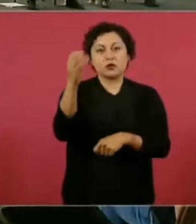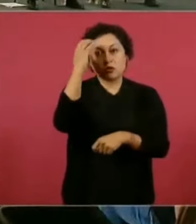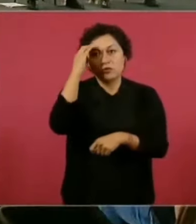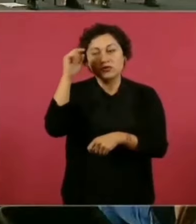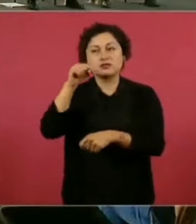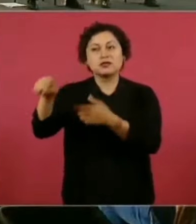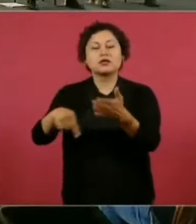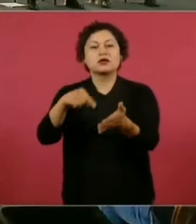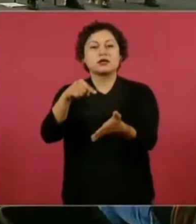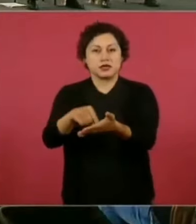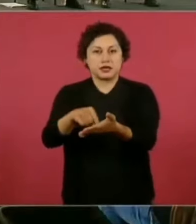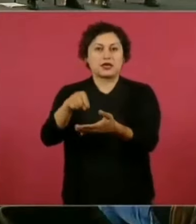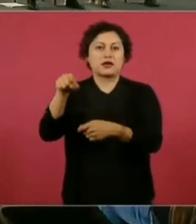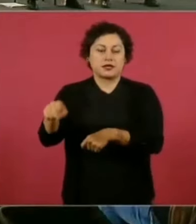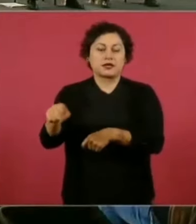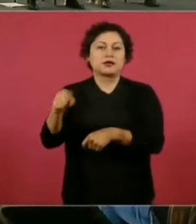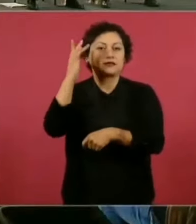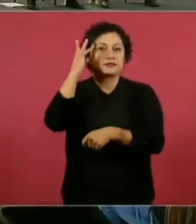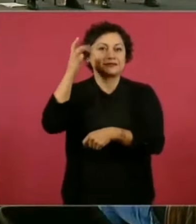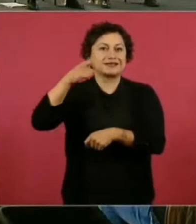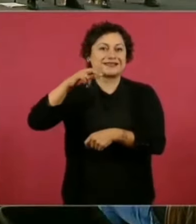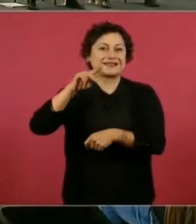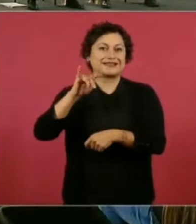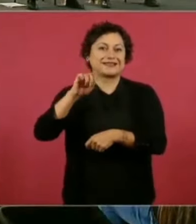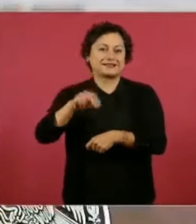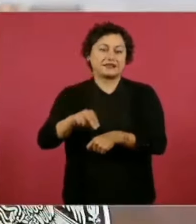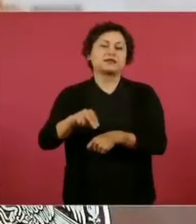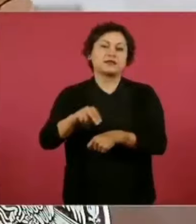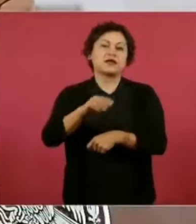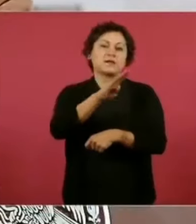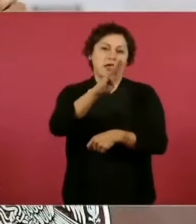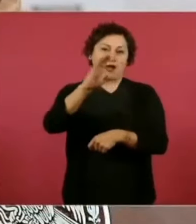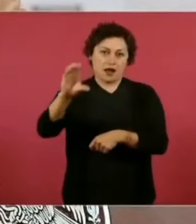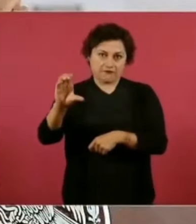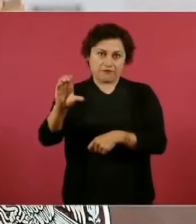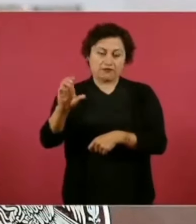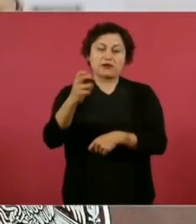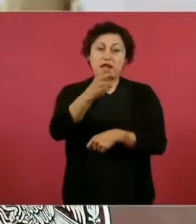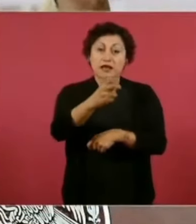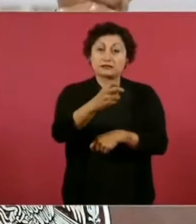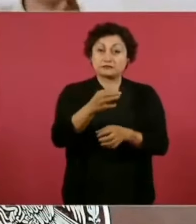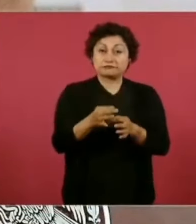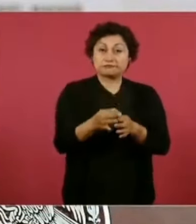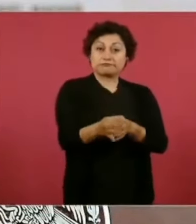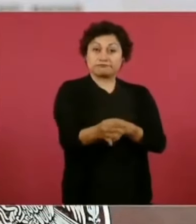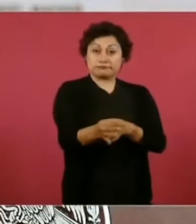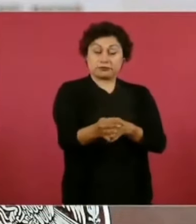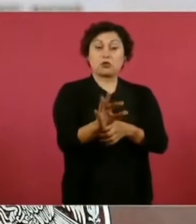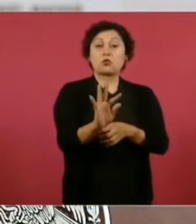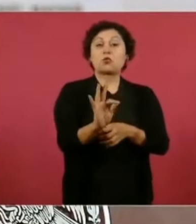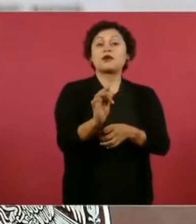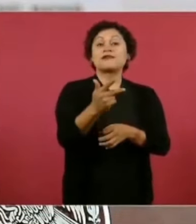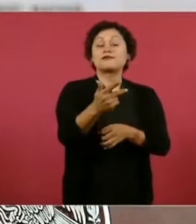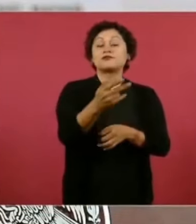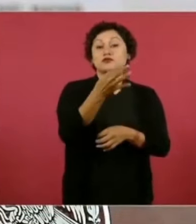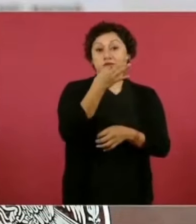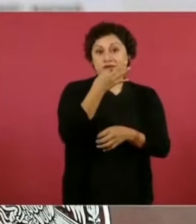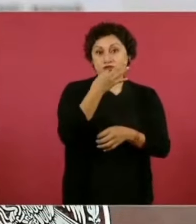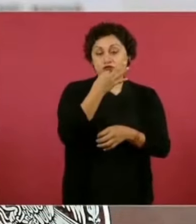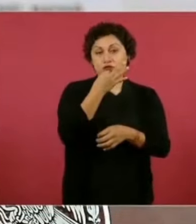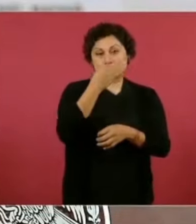Jaramillo, allá en San Quintín, en Baja California. Es un ejido que está a 48 minutos todavía de San